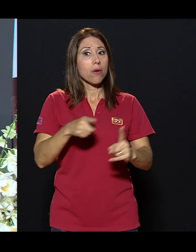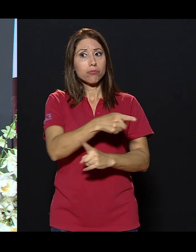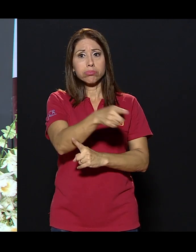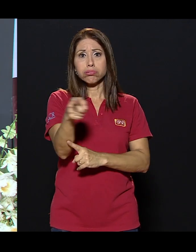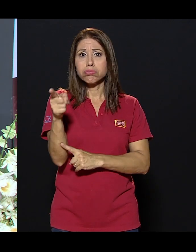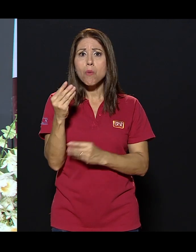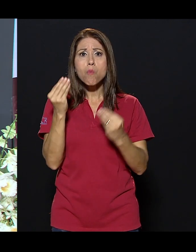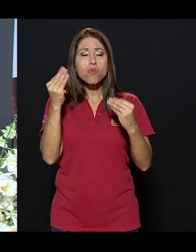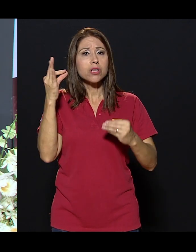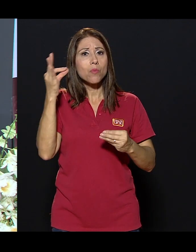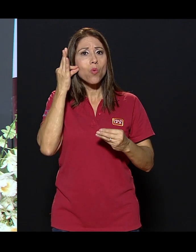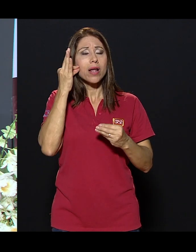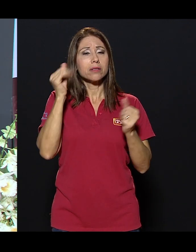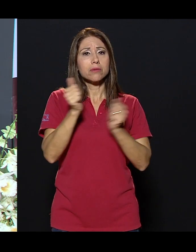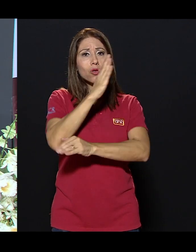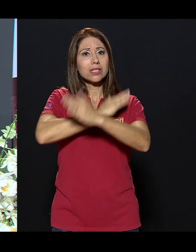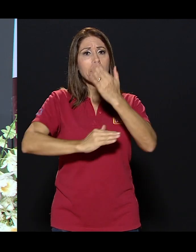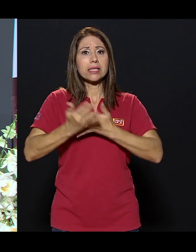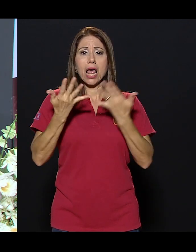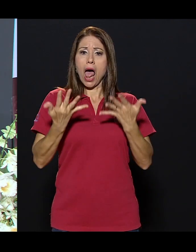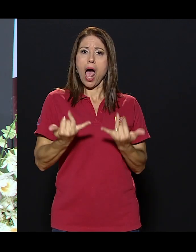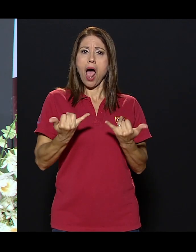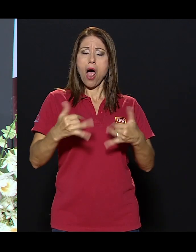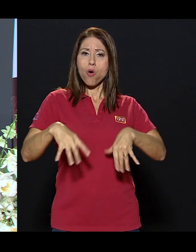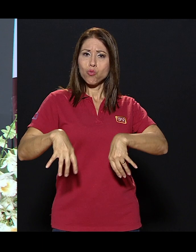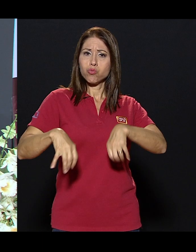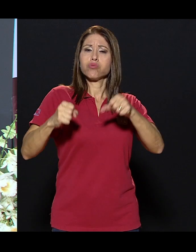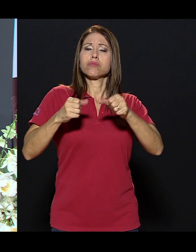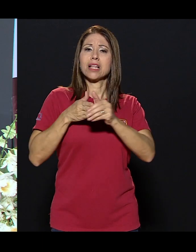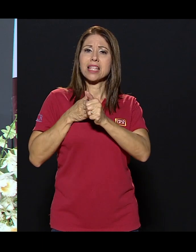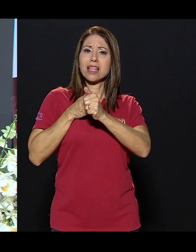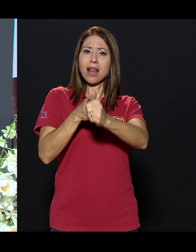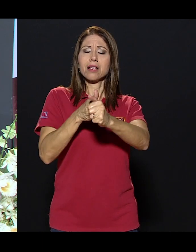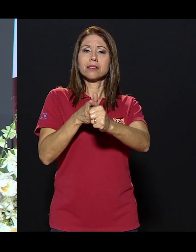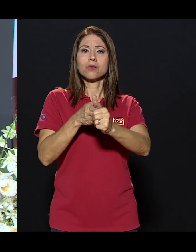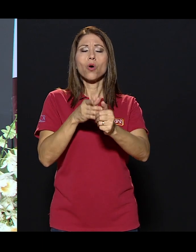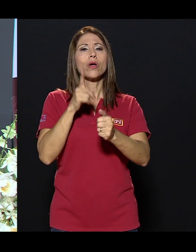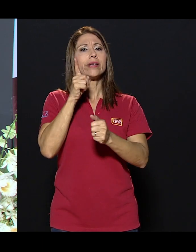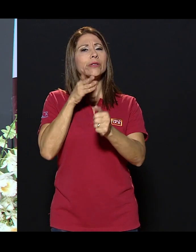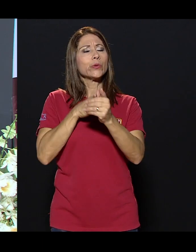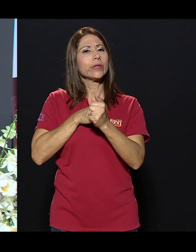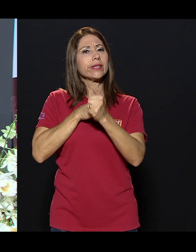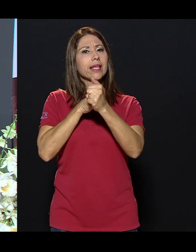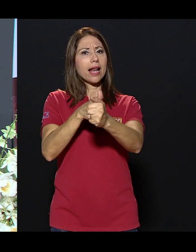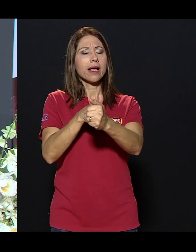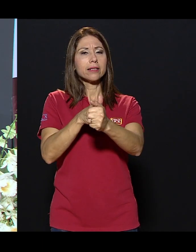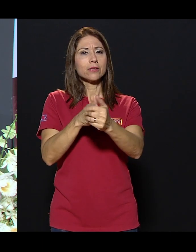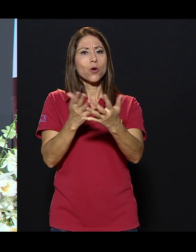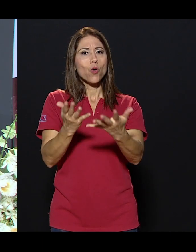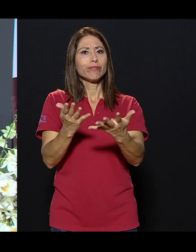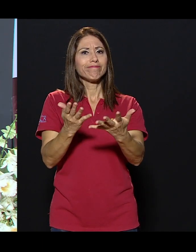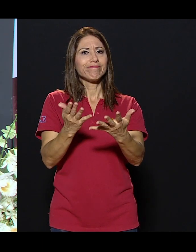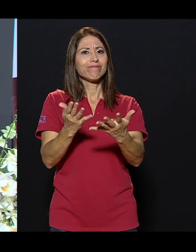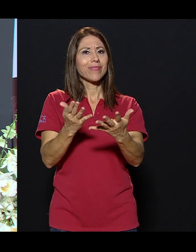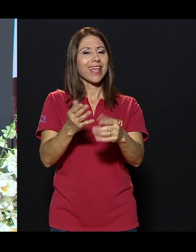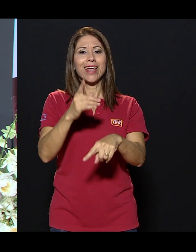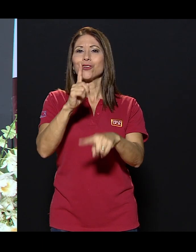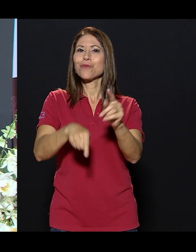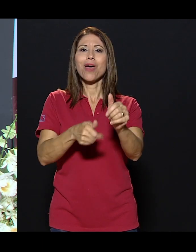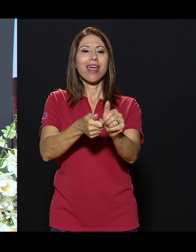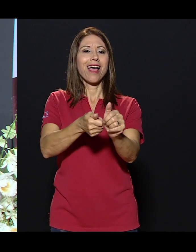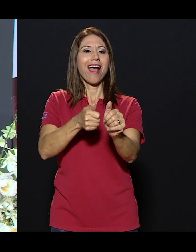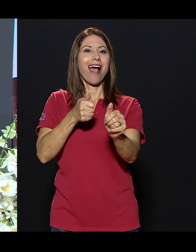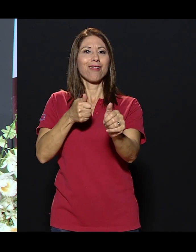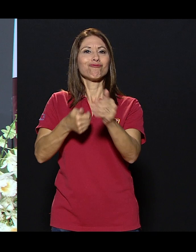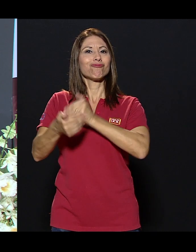tomando muchas mujeres con discapacidad es un liderazgo que no tiene